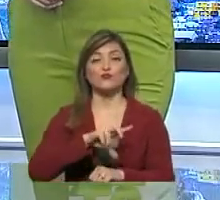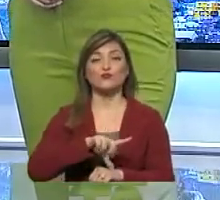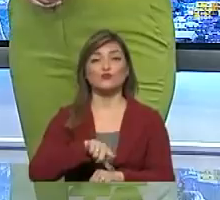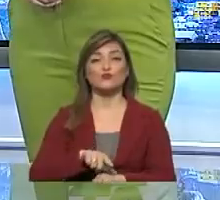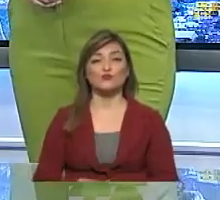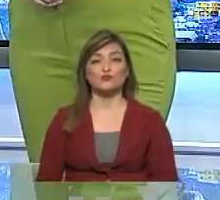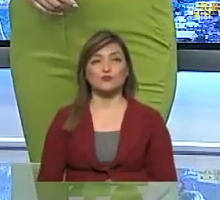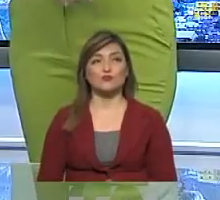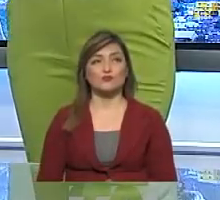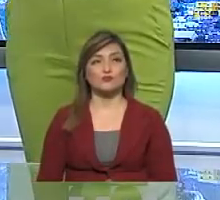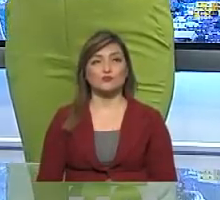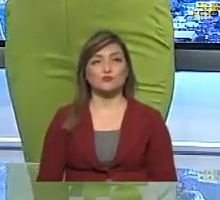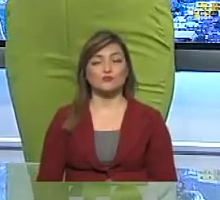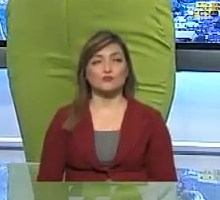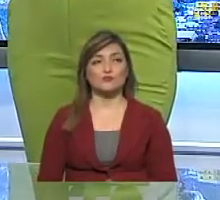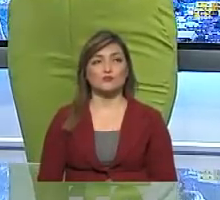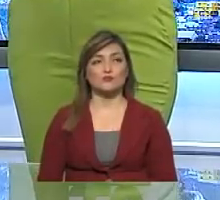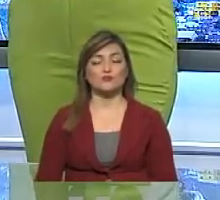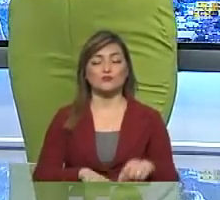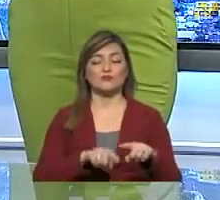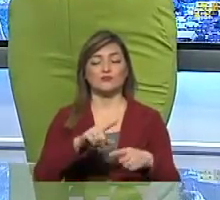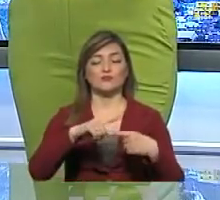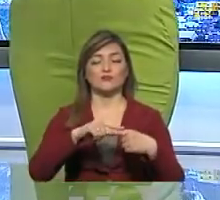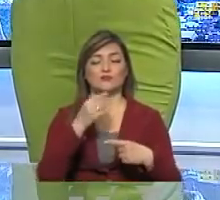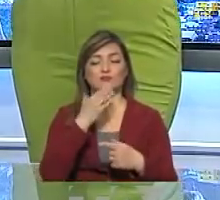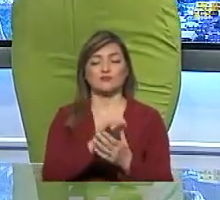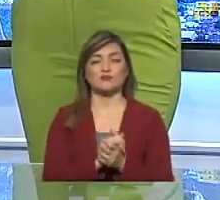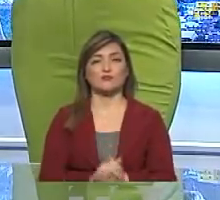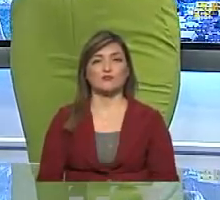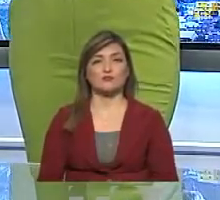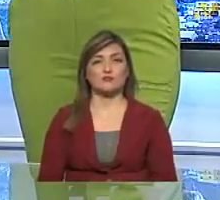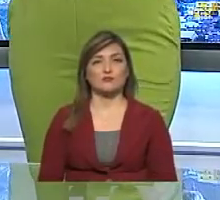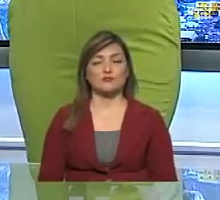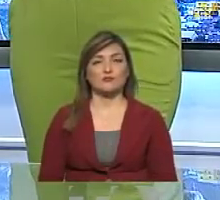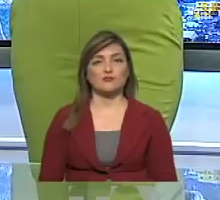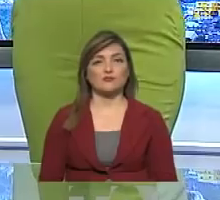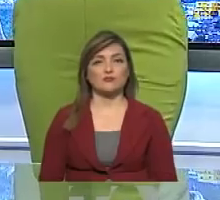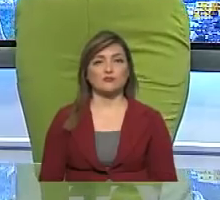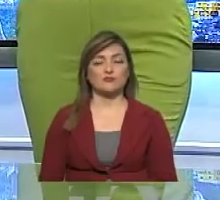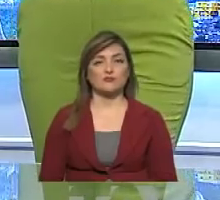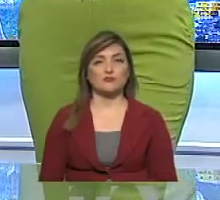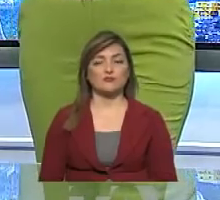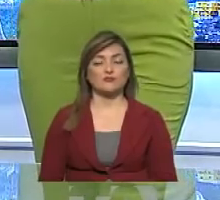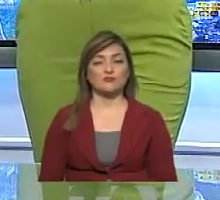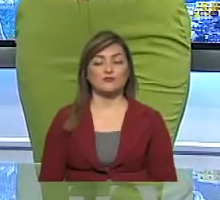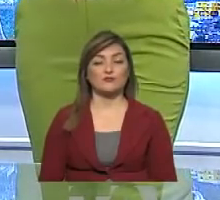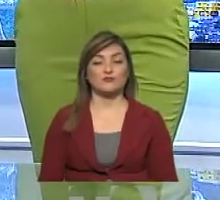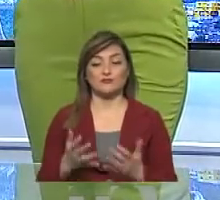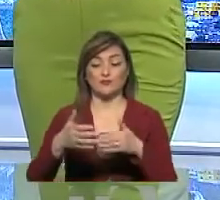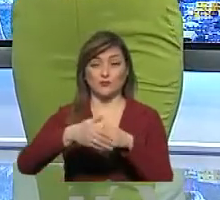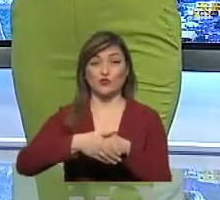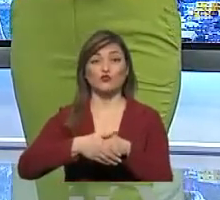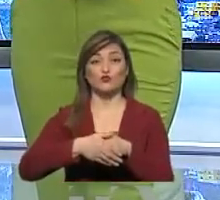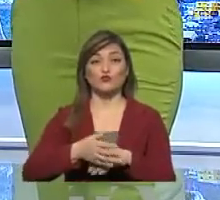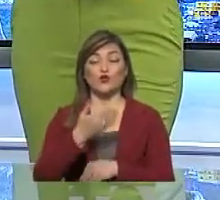9:20 a.m. Una amiga de una amiga de mi prima se quiere casar, pero ¿cómo puede ser? Tranquila, Helencita, y ustedes allá en casita, si están prontos a casarse,